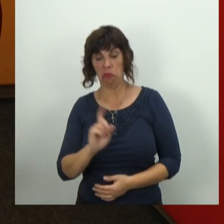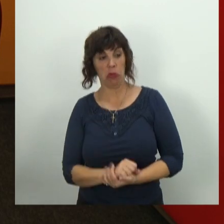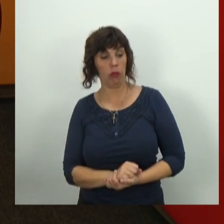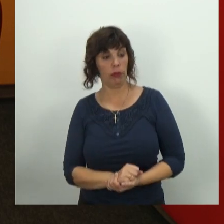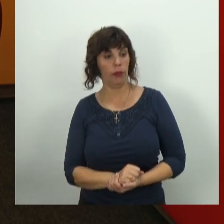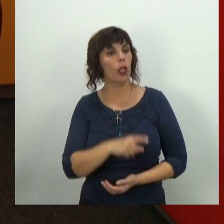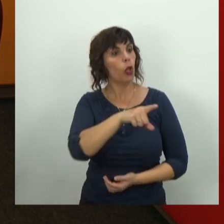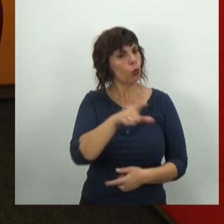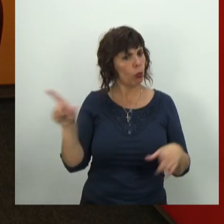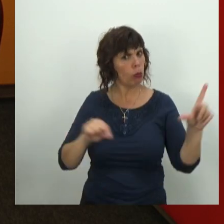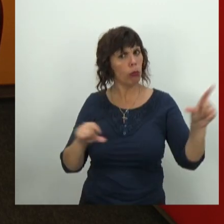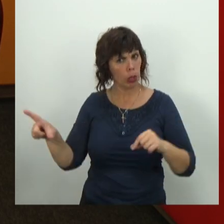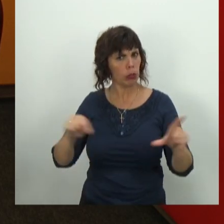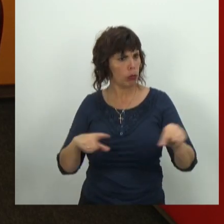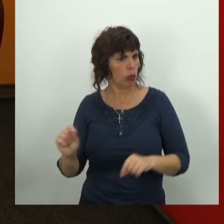el que has decidido.